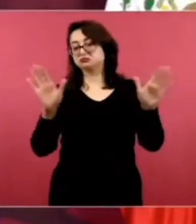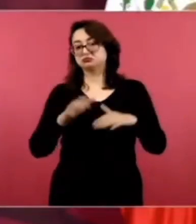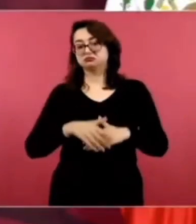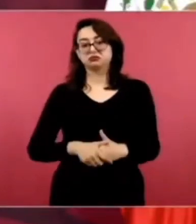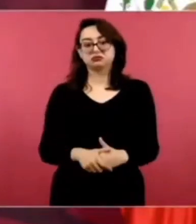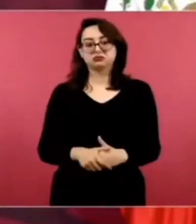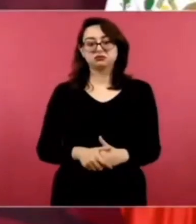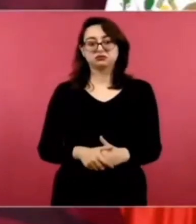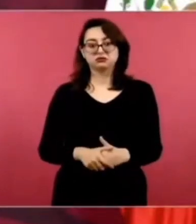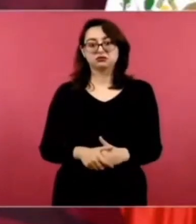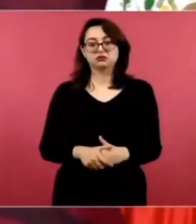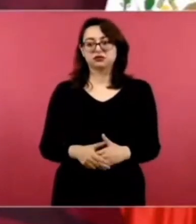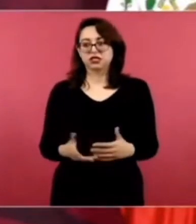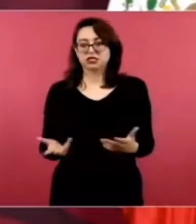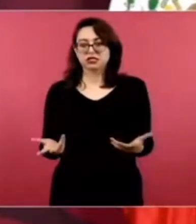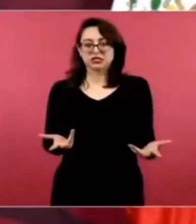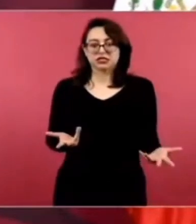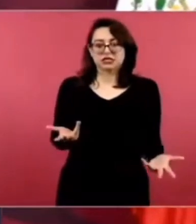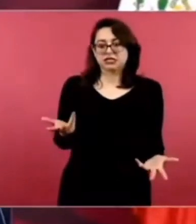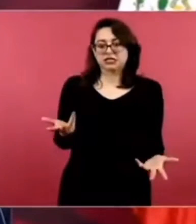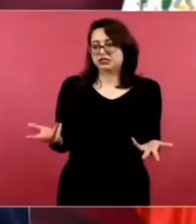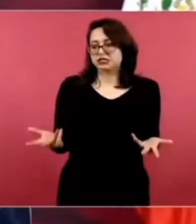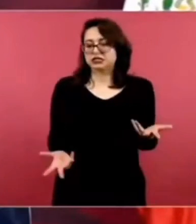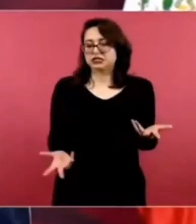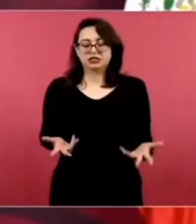Y nadie se atrevía